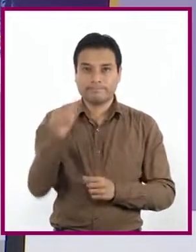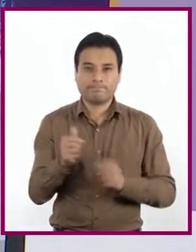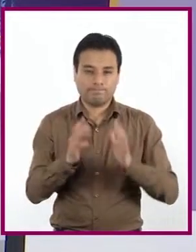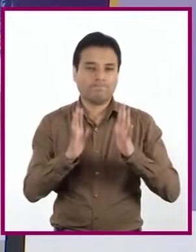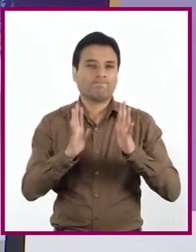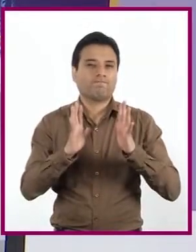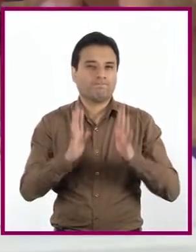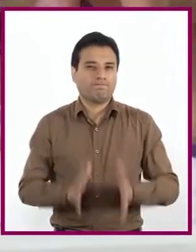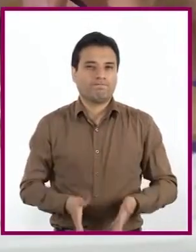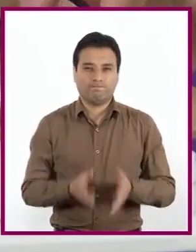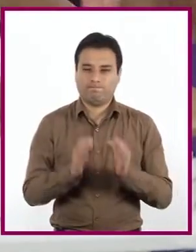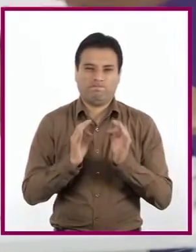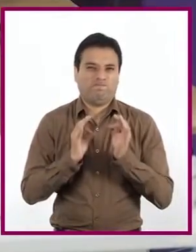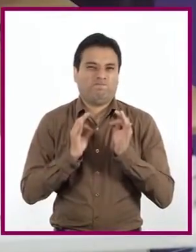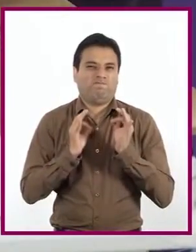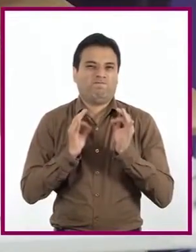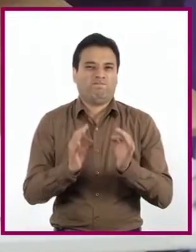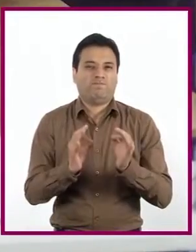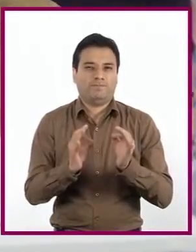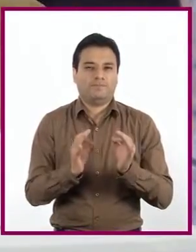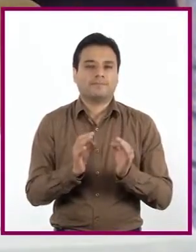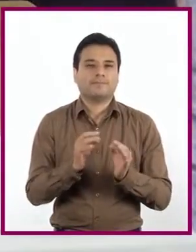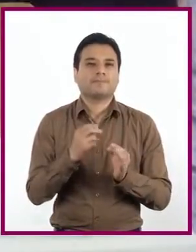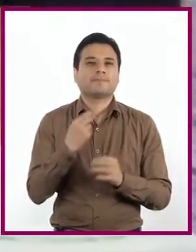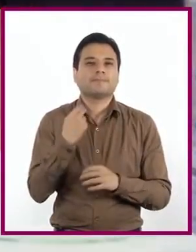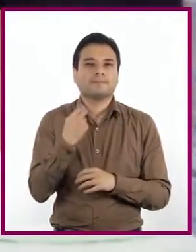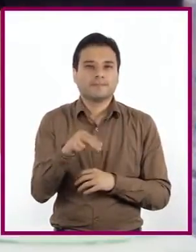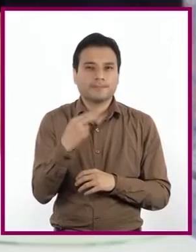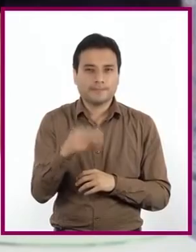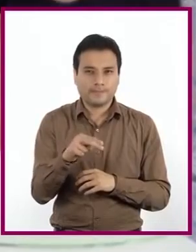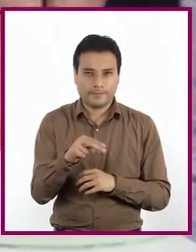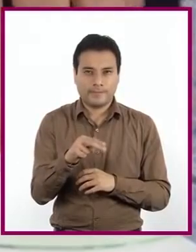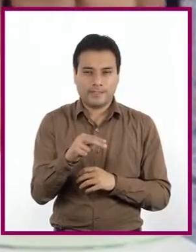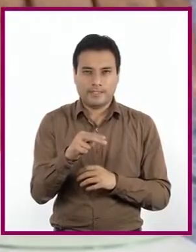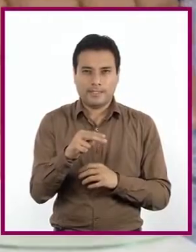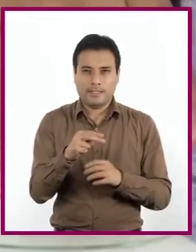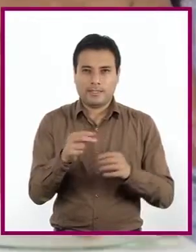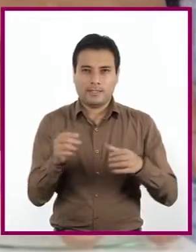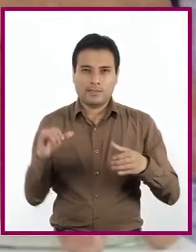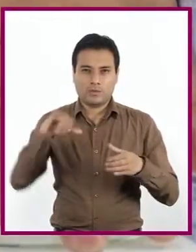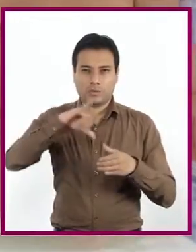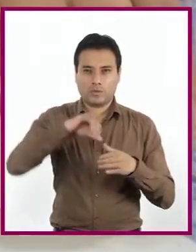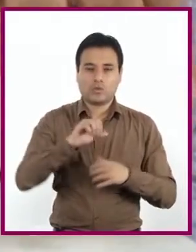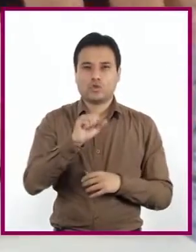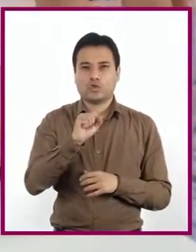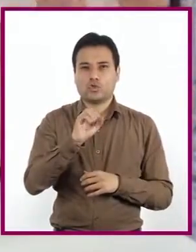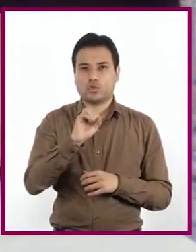disolución sobresaturada de cloruro de sodio.